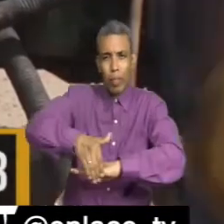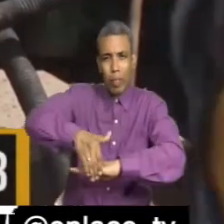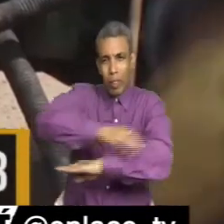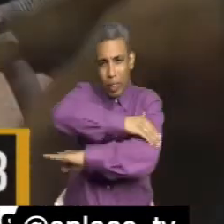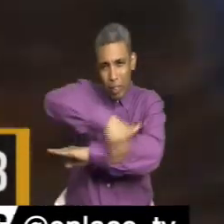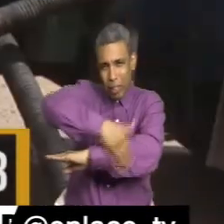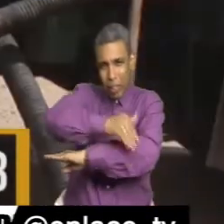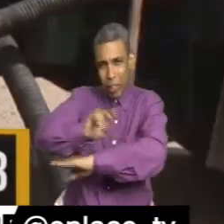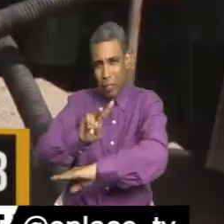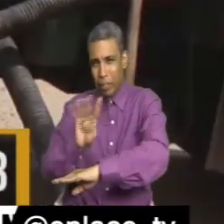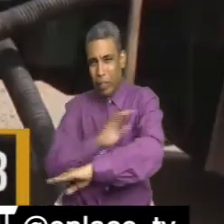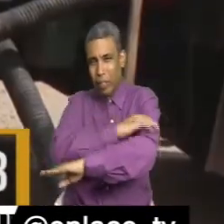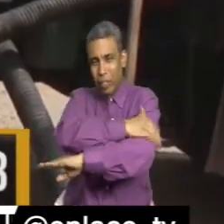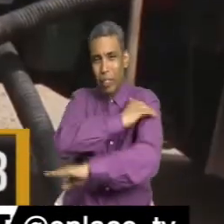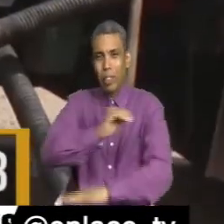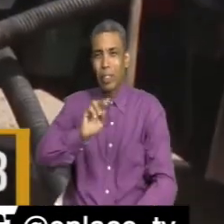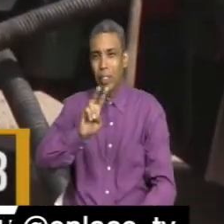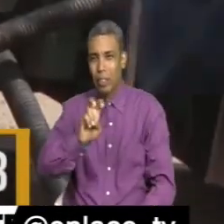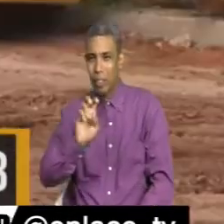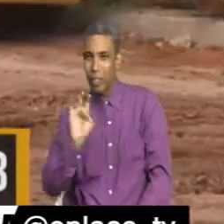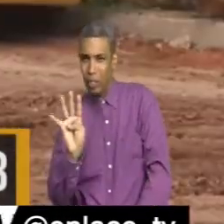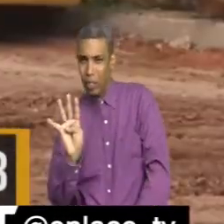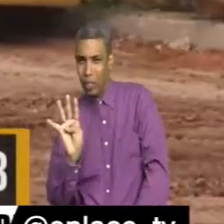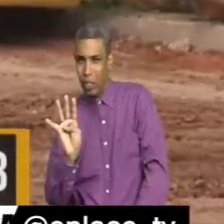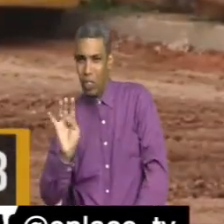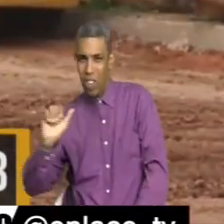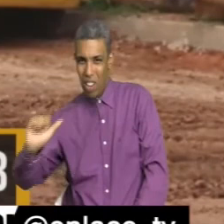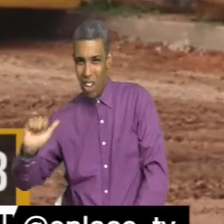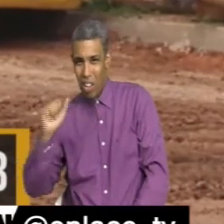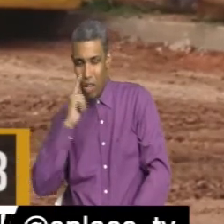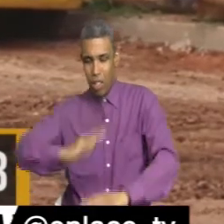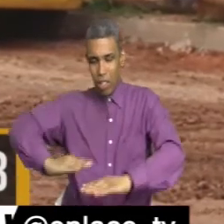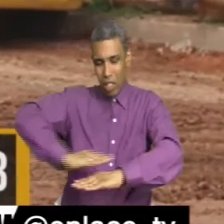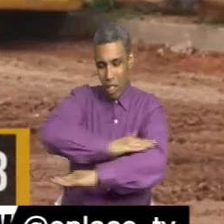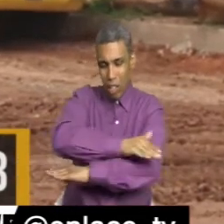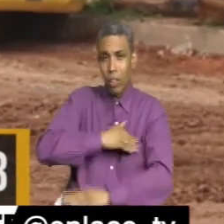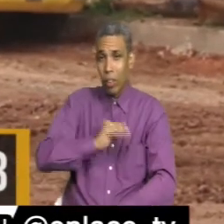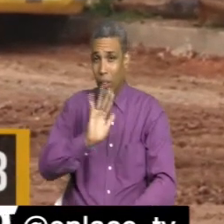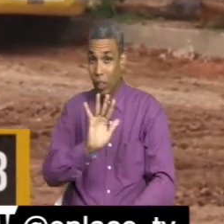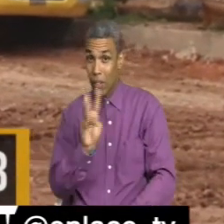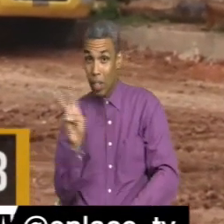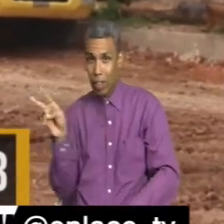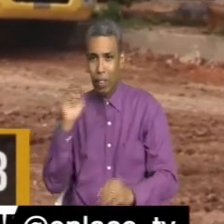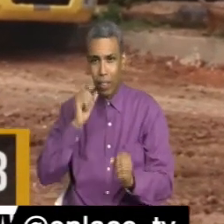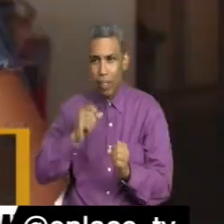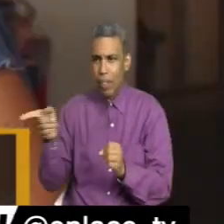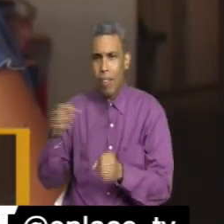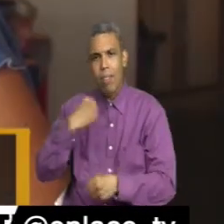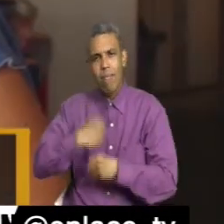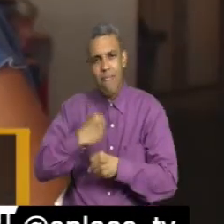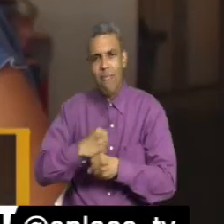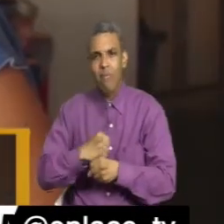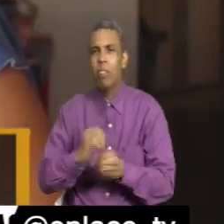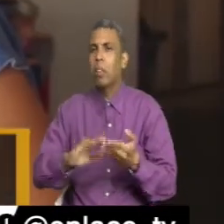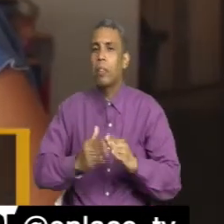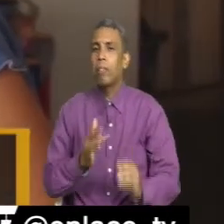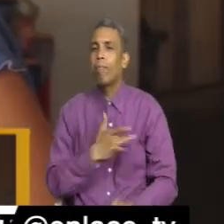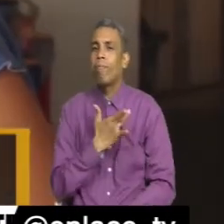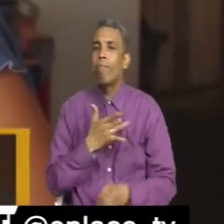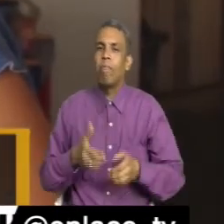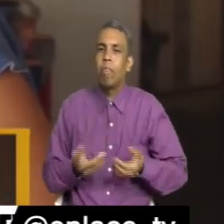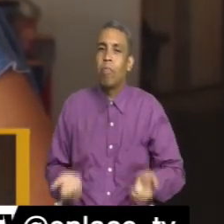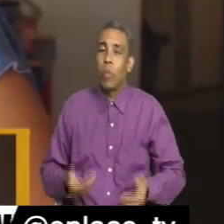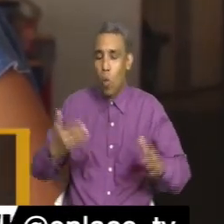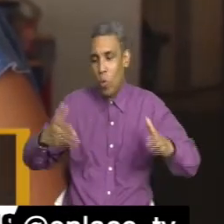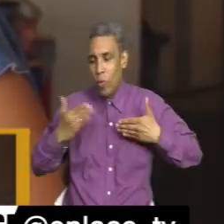calles 74 y 76A y Diagonal 59 tiene contenta a la comunidad. Muy buena, me parece muy chévere